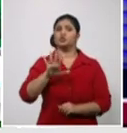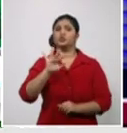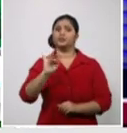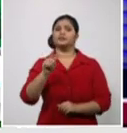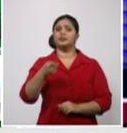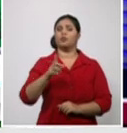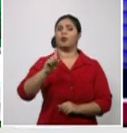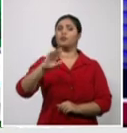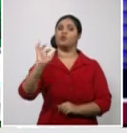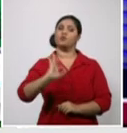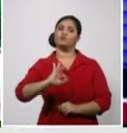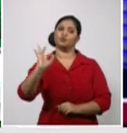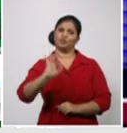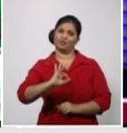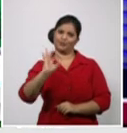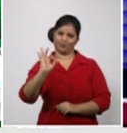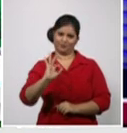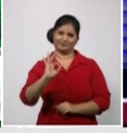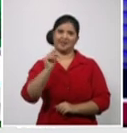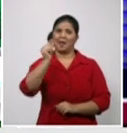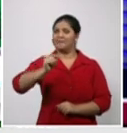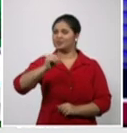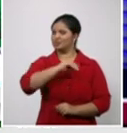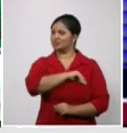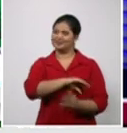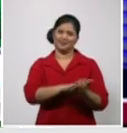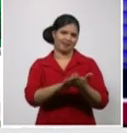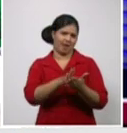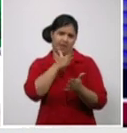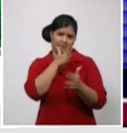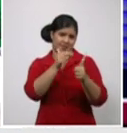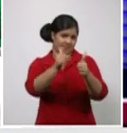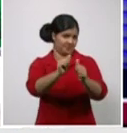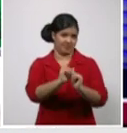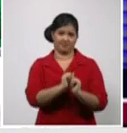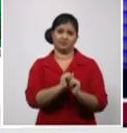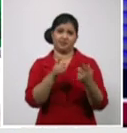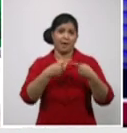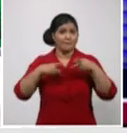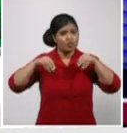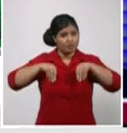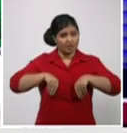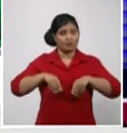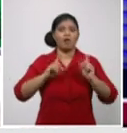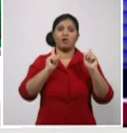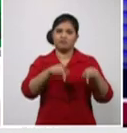57,1%. Por grupos de edades, menores de 20 años de edad,